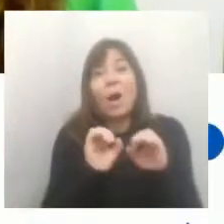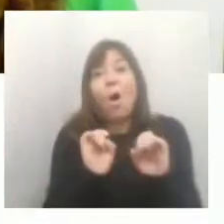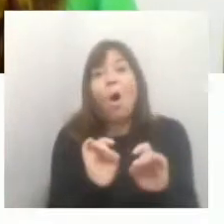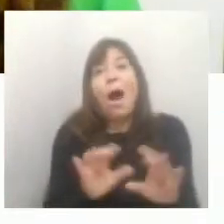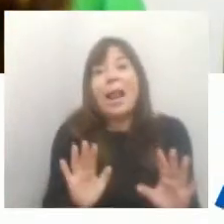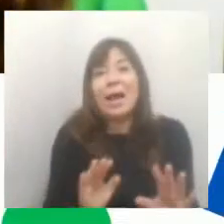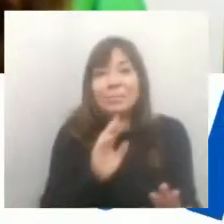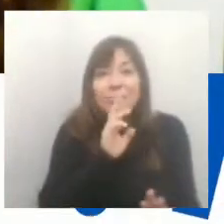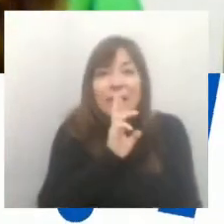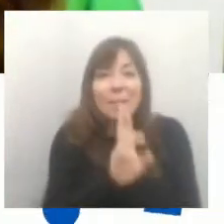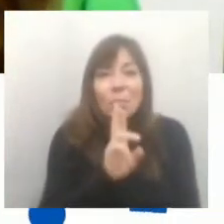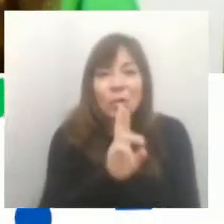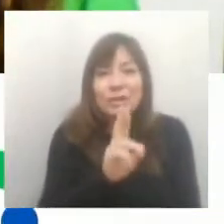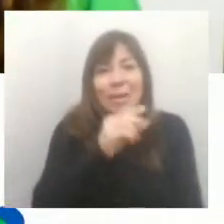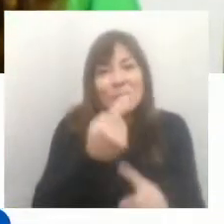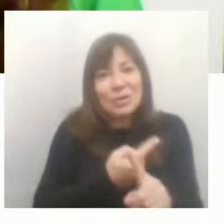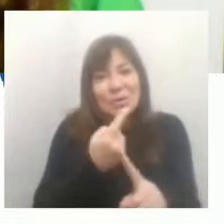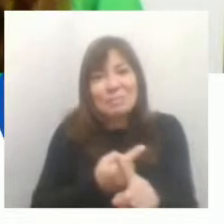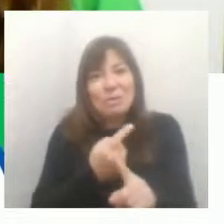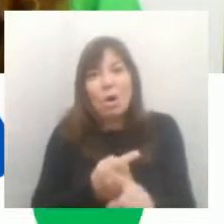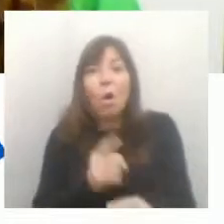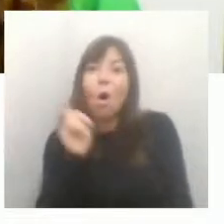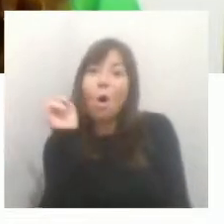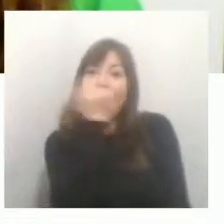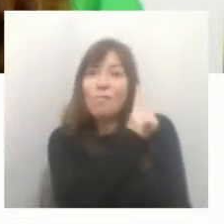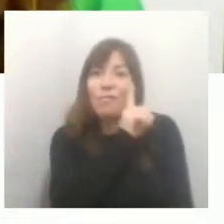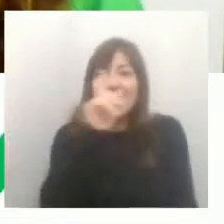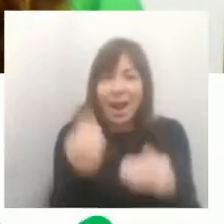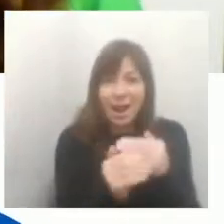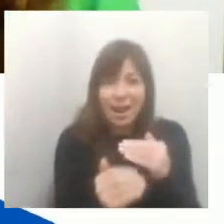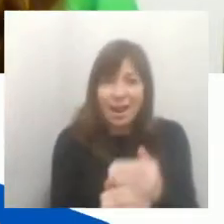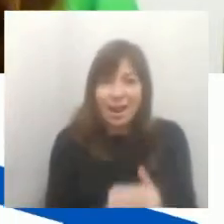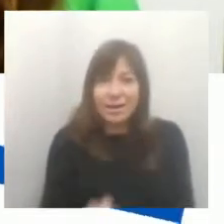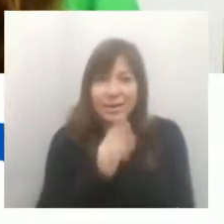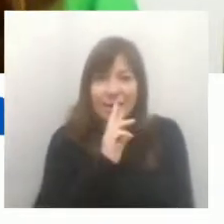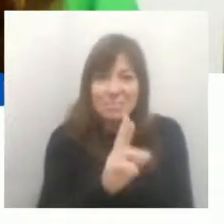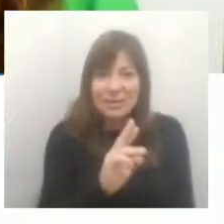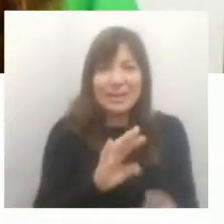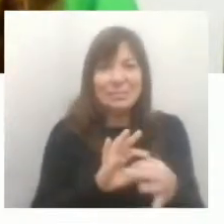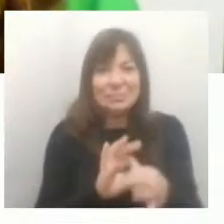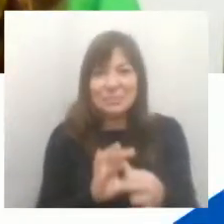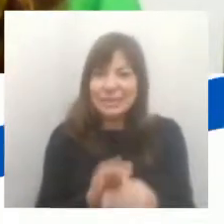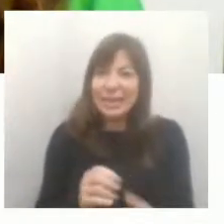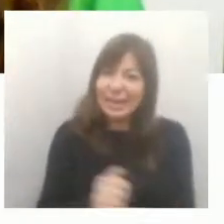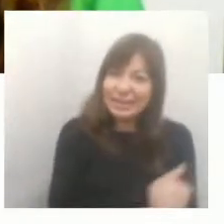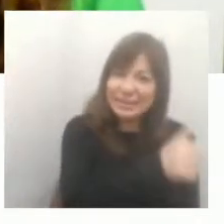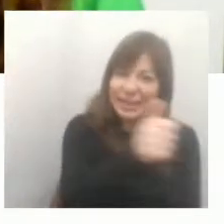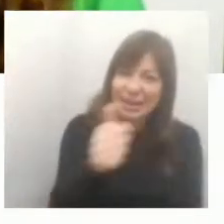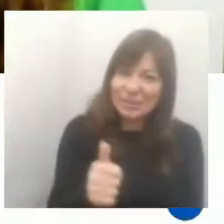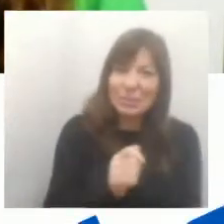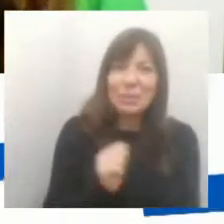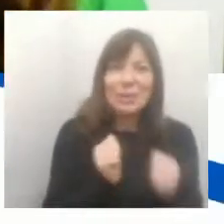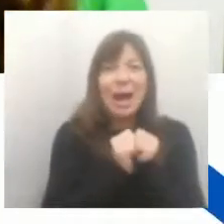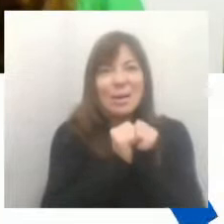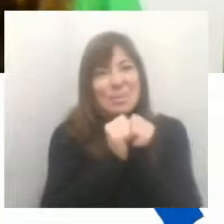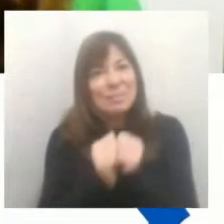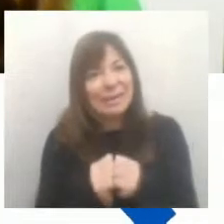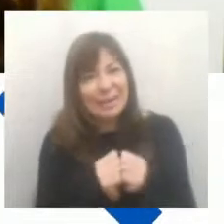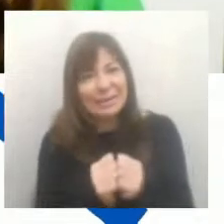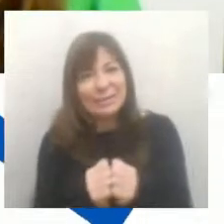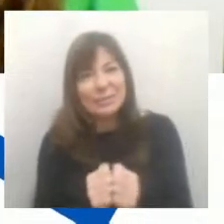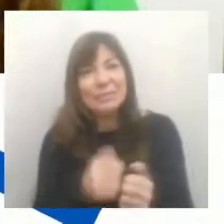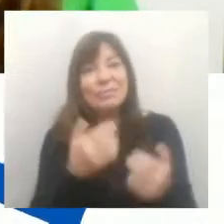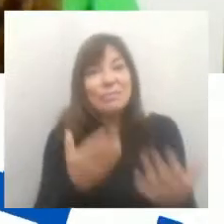estamos conversando, o si no las dejamos para el final. Así que muchas gracias a todos y todas los que nos están acompañando.